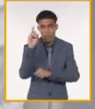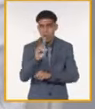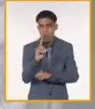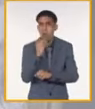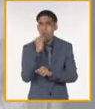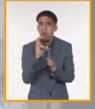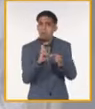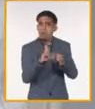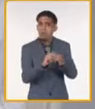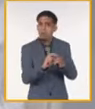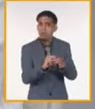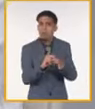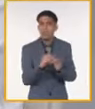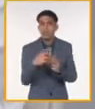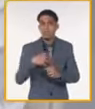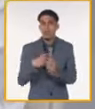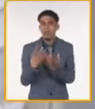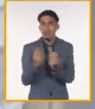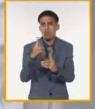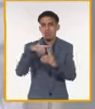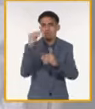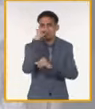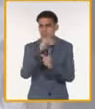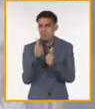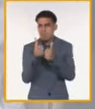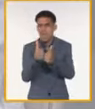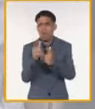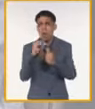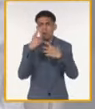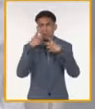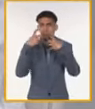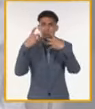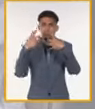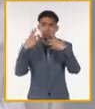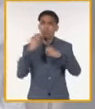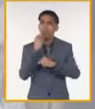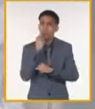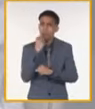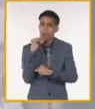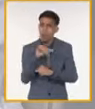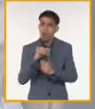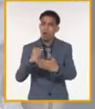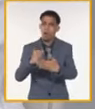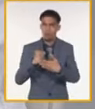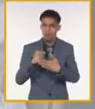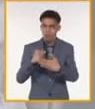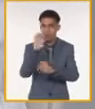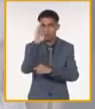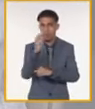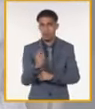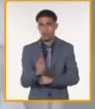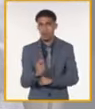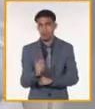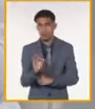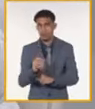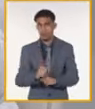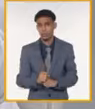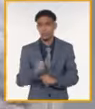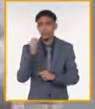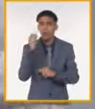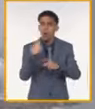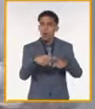mipymes de alta tecnología que son las que mayor valor agregado aportan y tenemos la experiencia de